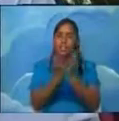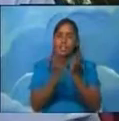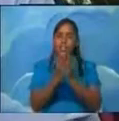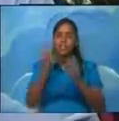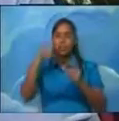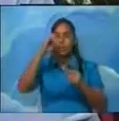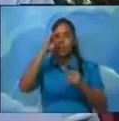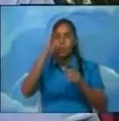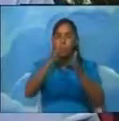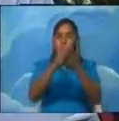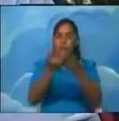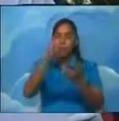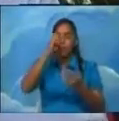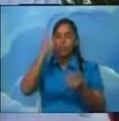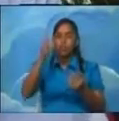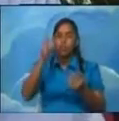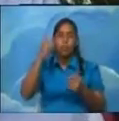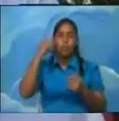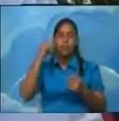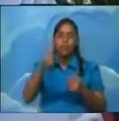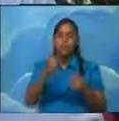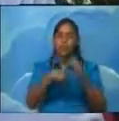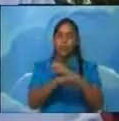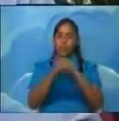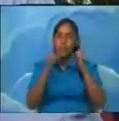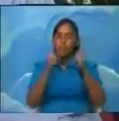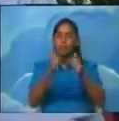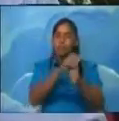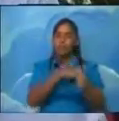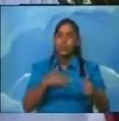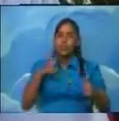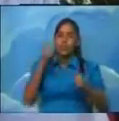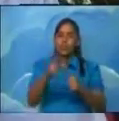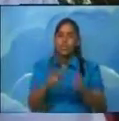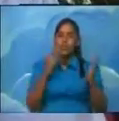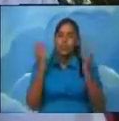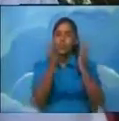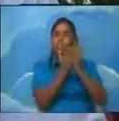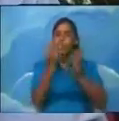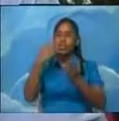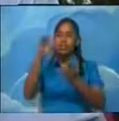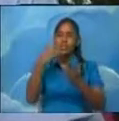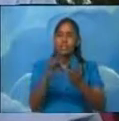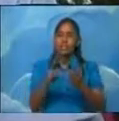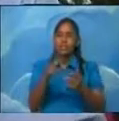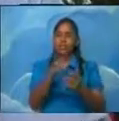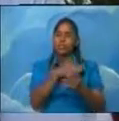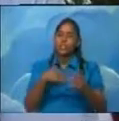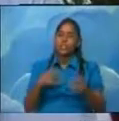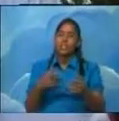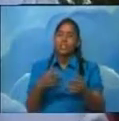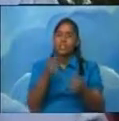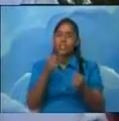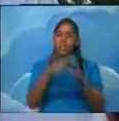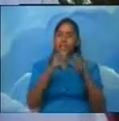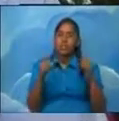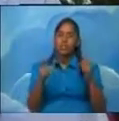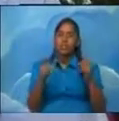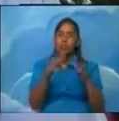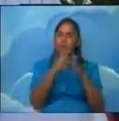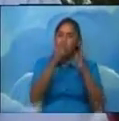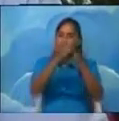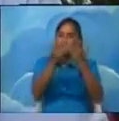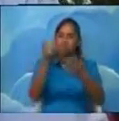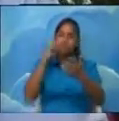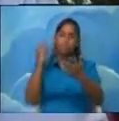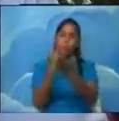en cuenta la palabra del Señor para que te vaya bien. Usted quiere ser un estudiante excelente. Usted quiere sacar todo en todas las